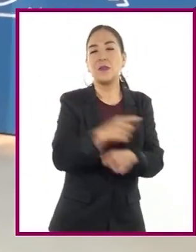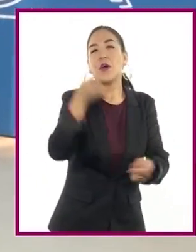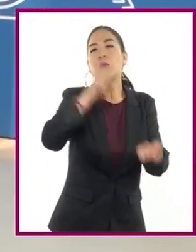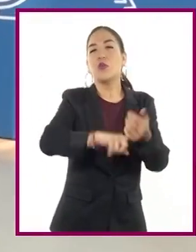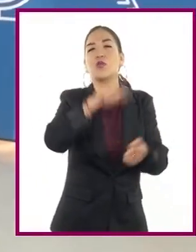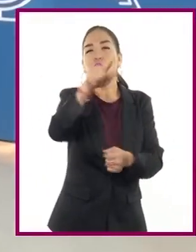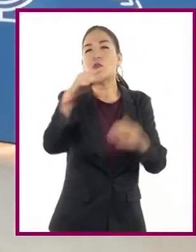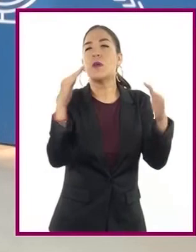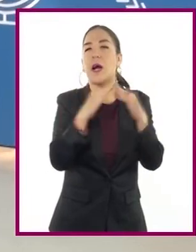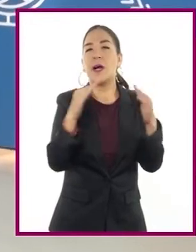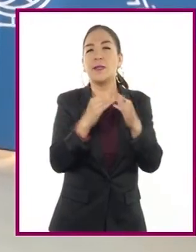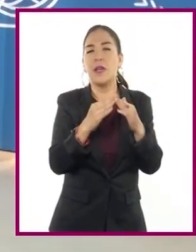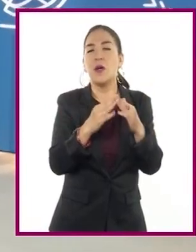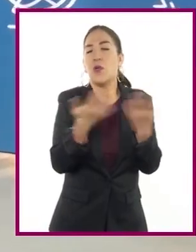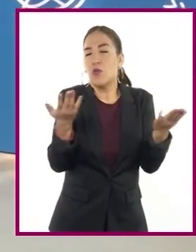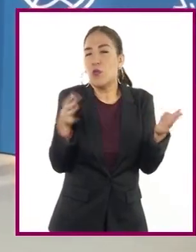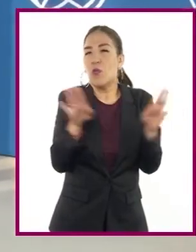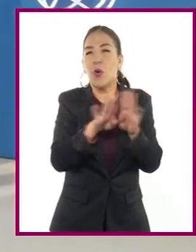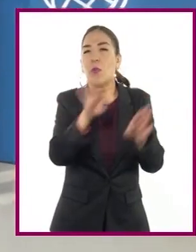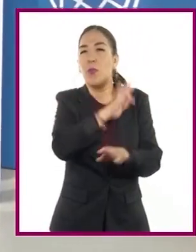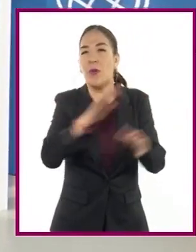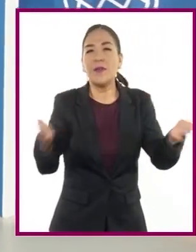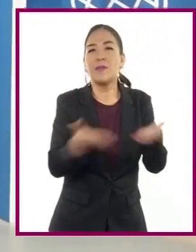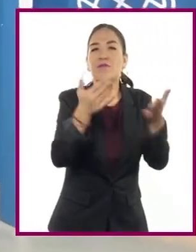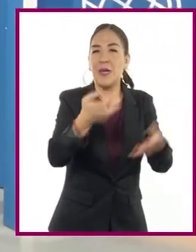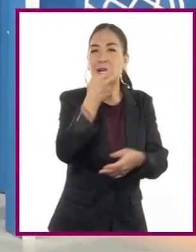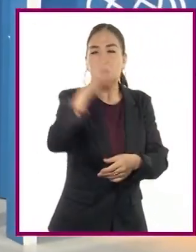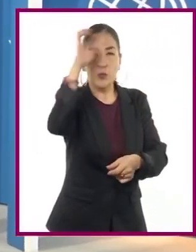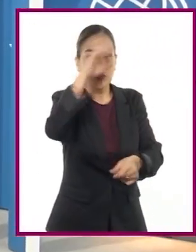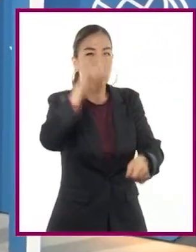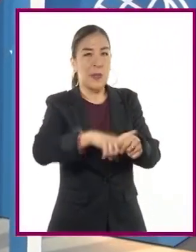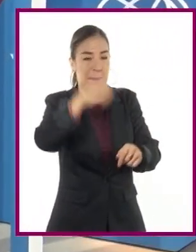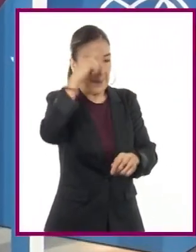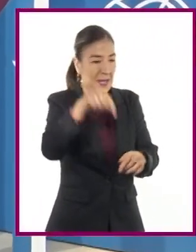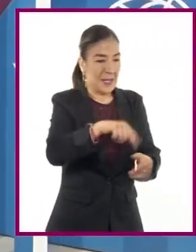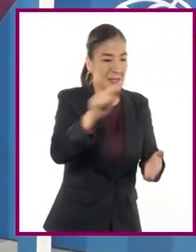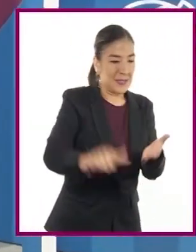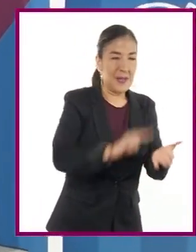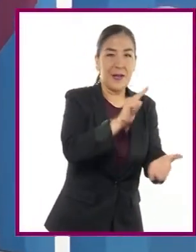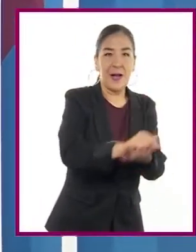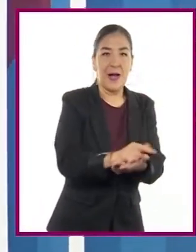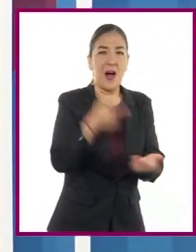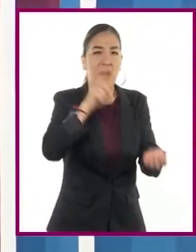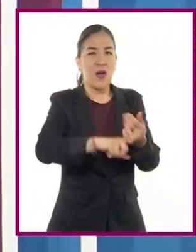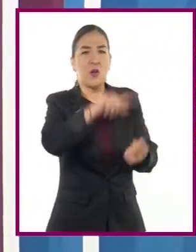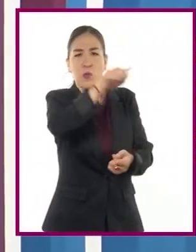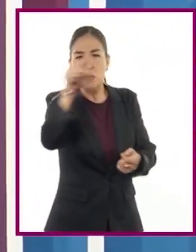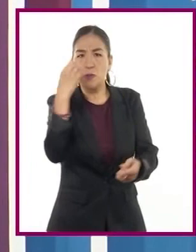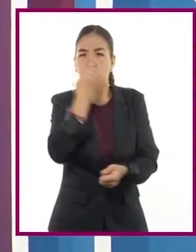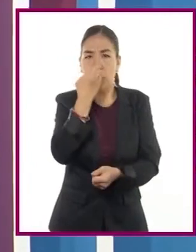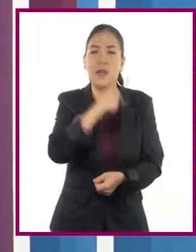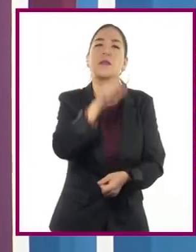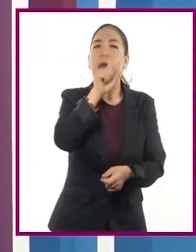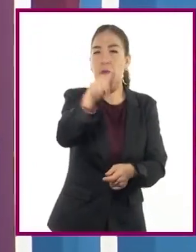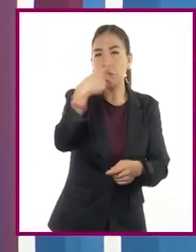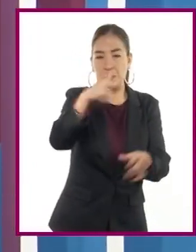hogar, con las que puedan promover una cultura de la legalidad en su escuela o